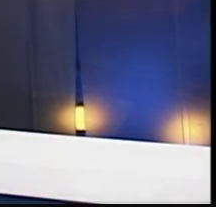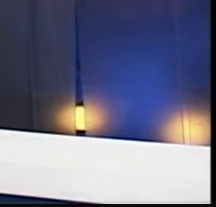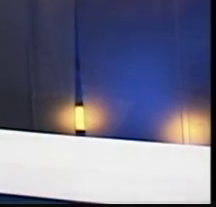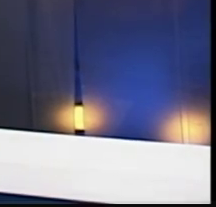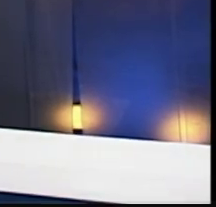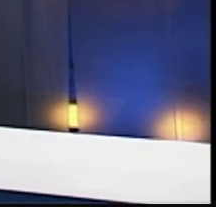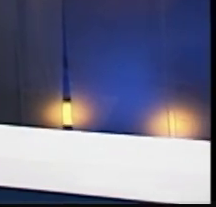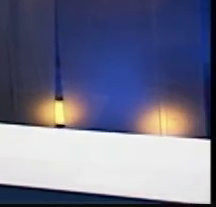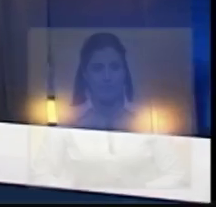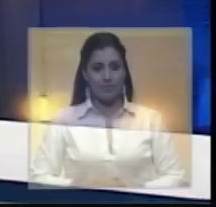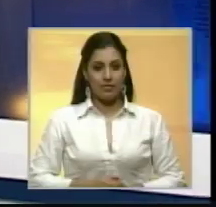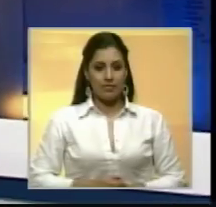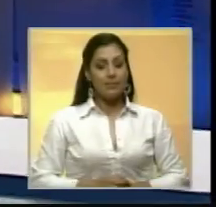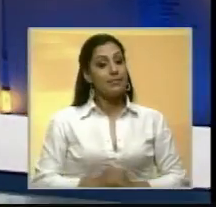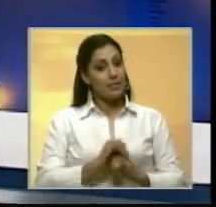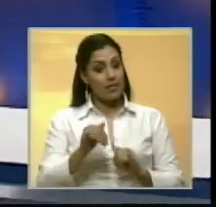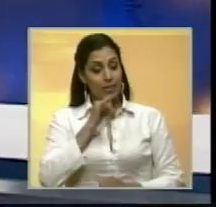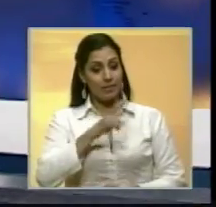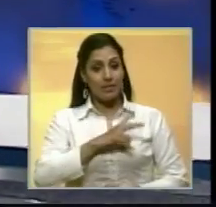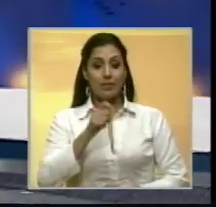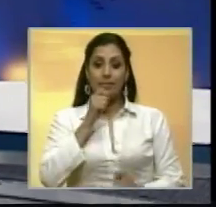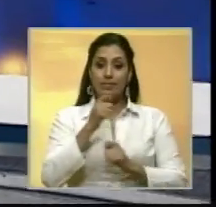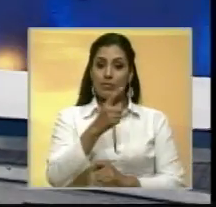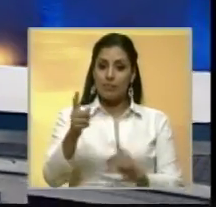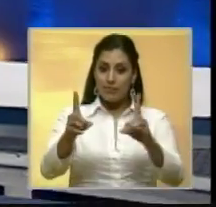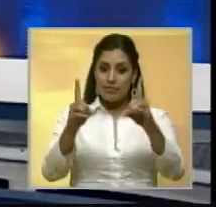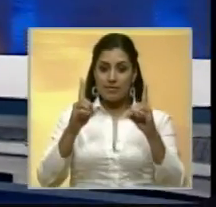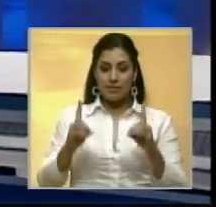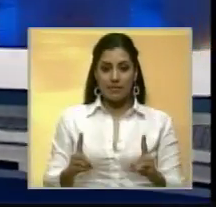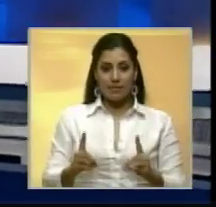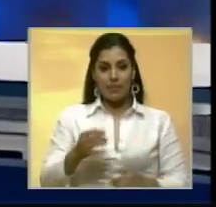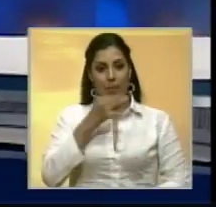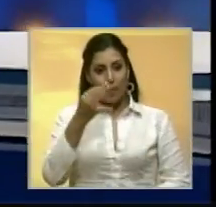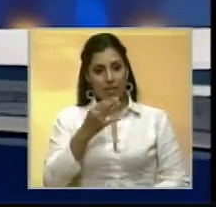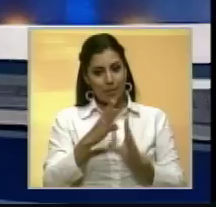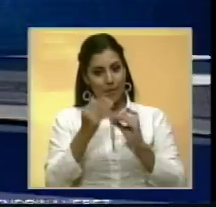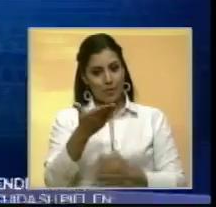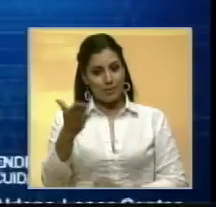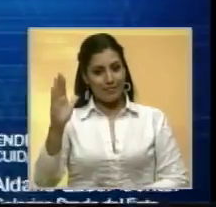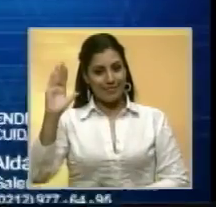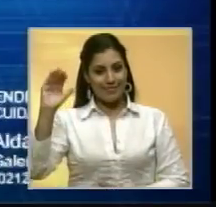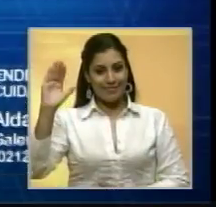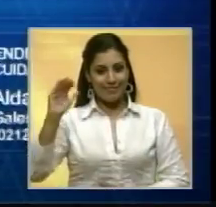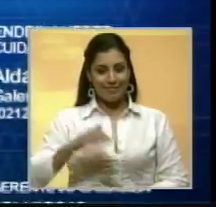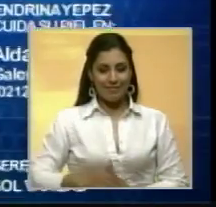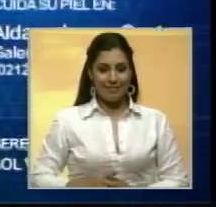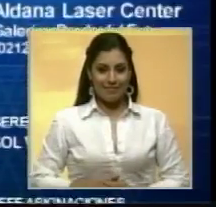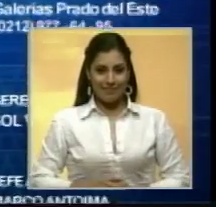emisión. Recuerden, Noticiero Venevisión, Canal 4 reporta y ustedes deciden. Buenas tardes.